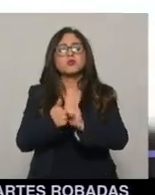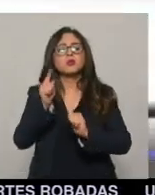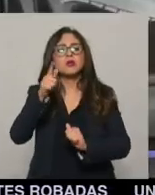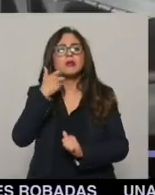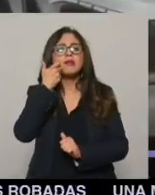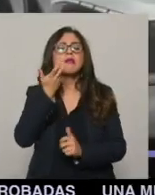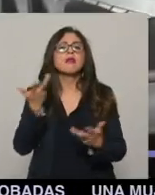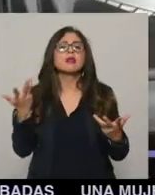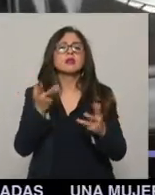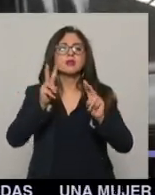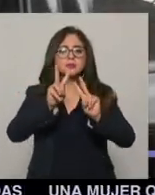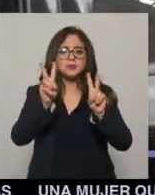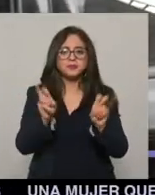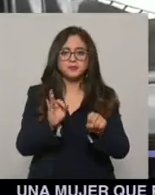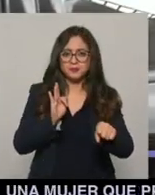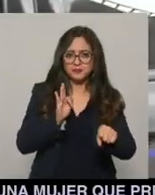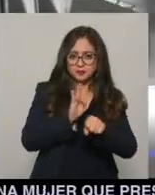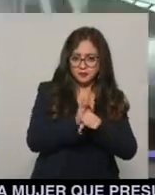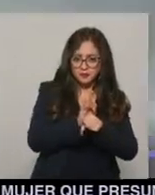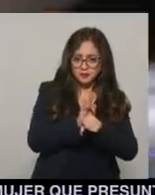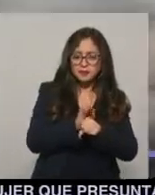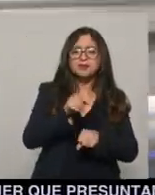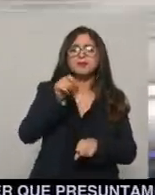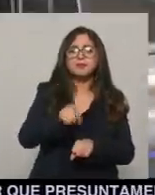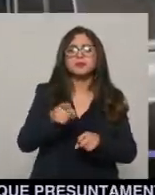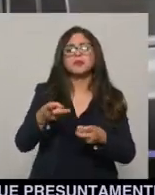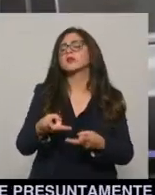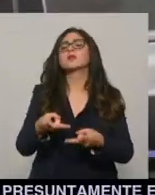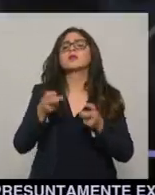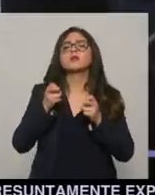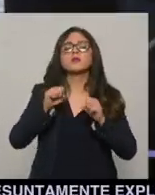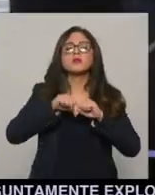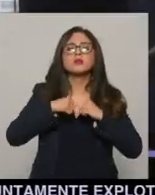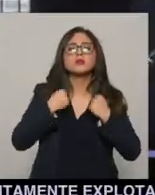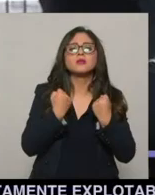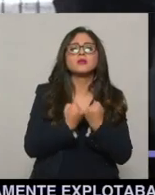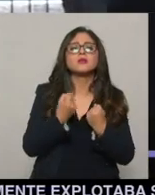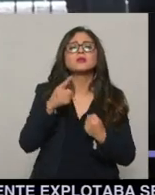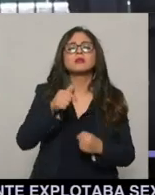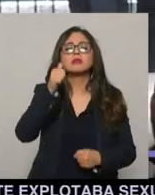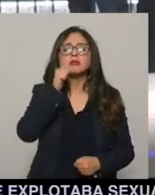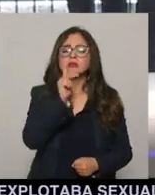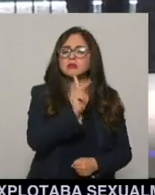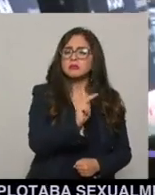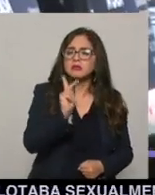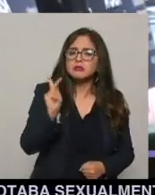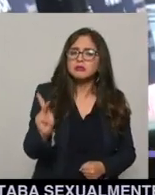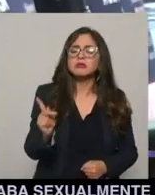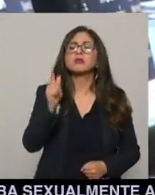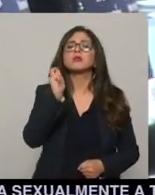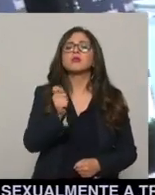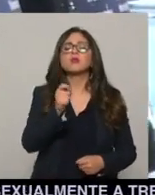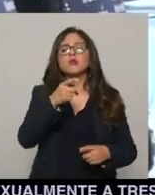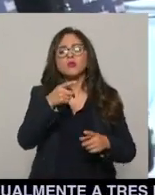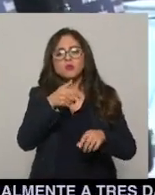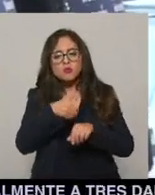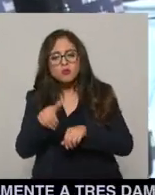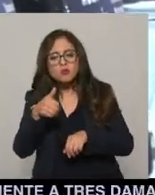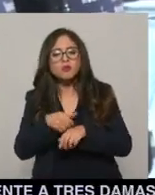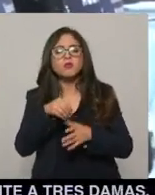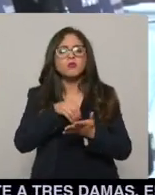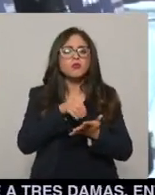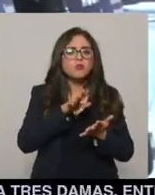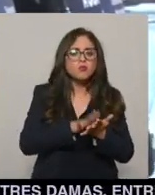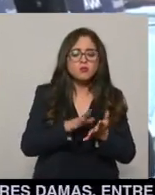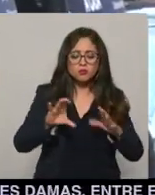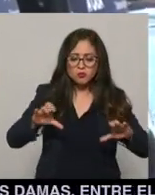protección. Cuando hablamos de las estructuras de delincuencia organizada, digamos, funcionan de manera semejante. Tienen un orden jerárquico, tienen un sistema de protección